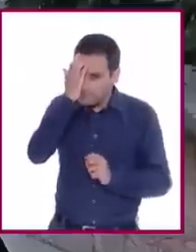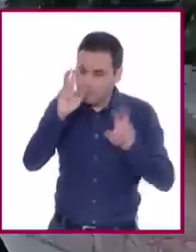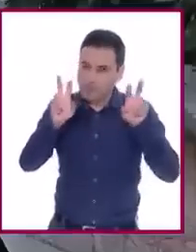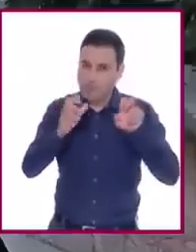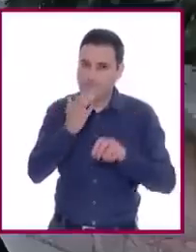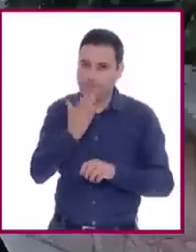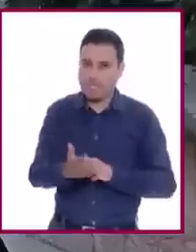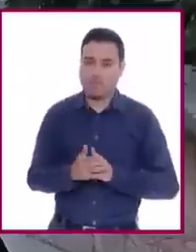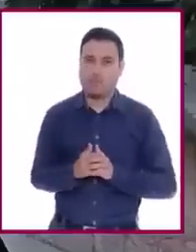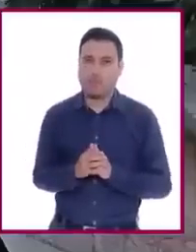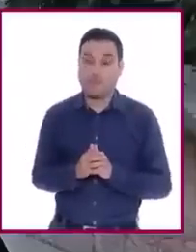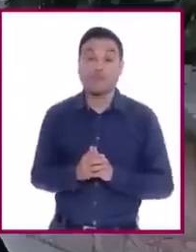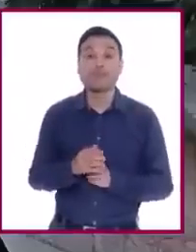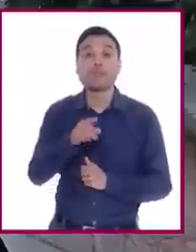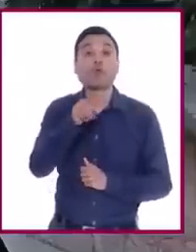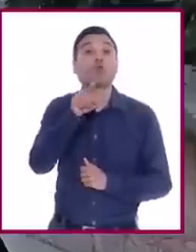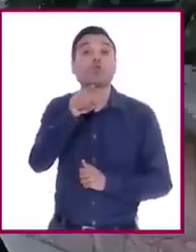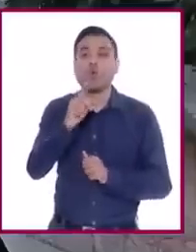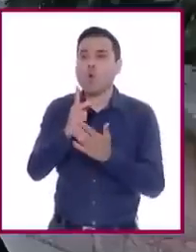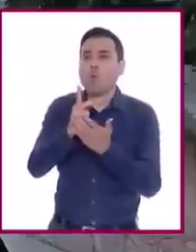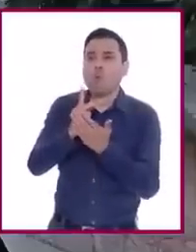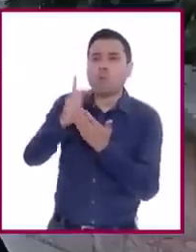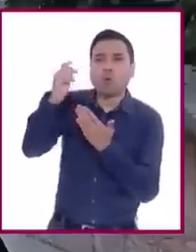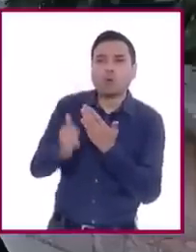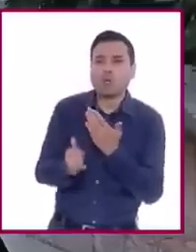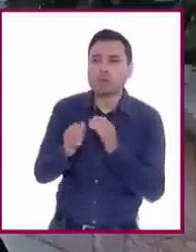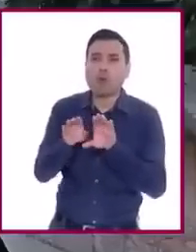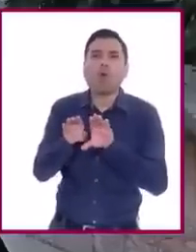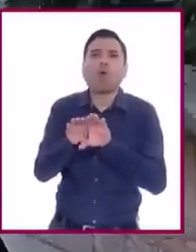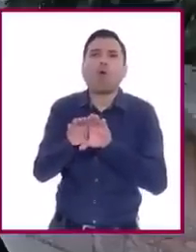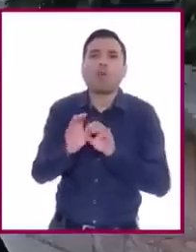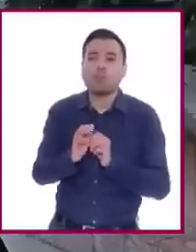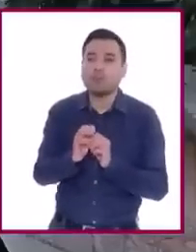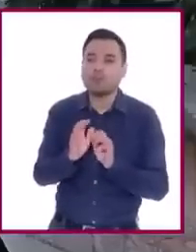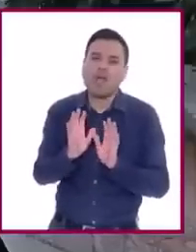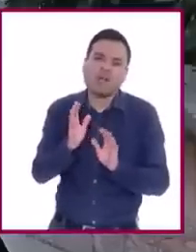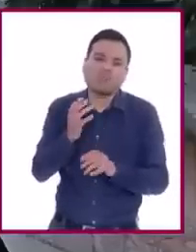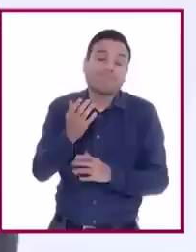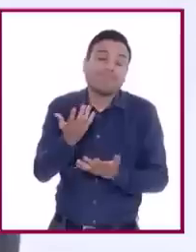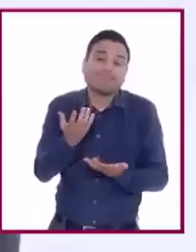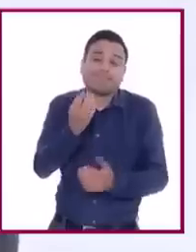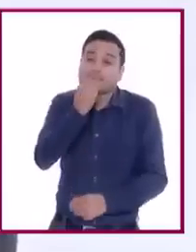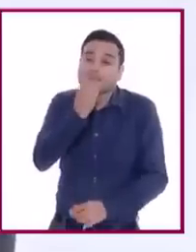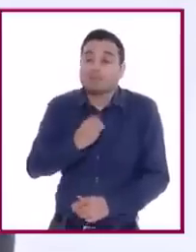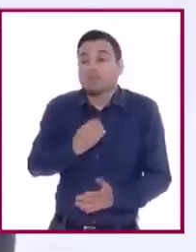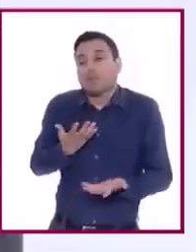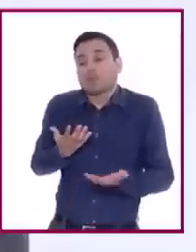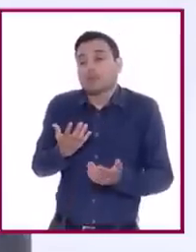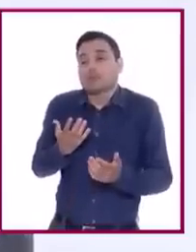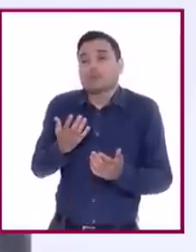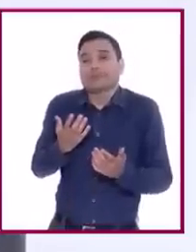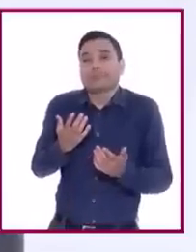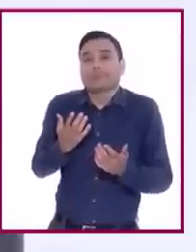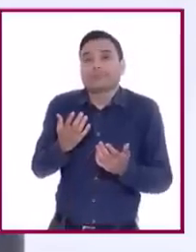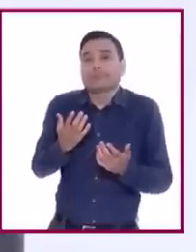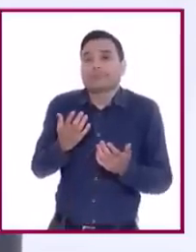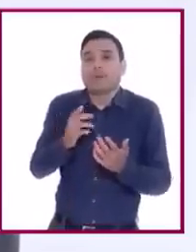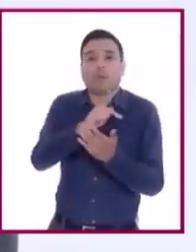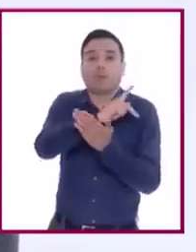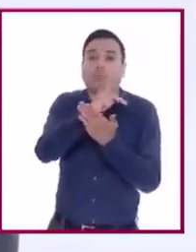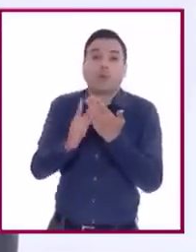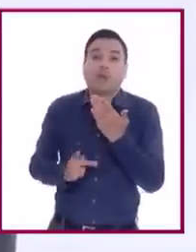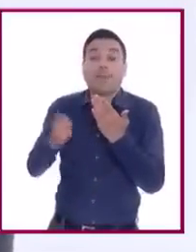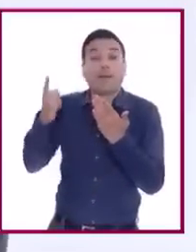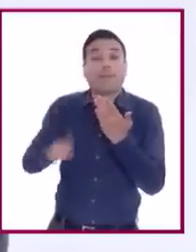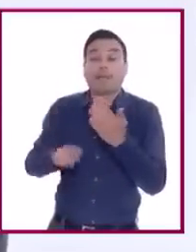no se pueden hacer con una intención de cumplir un calendario se tienen que hacer con la intención de